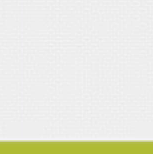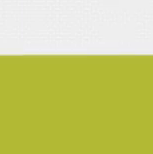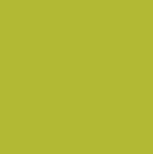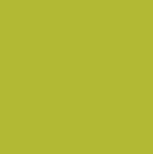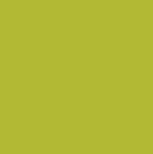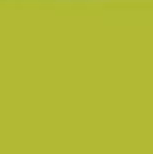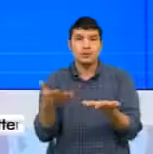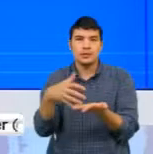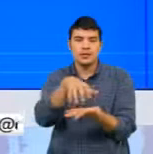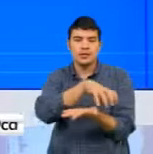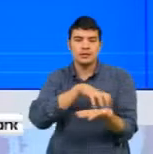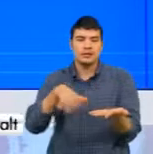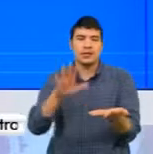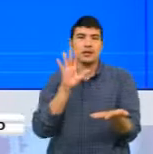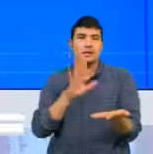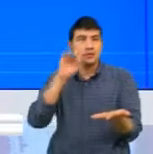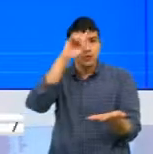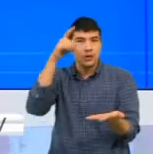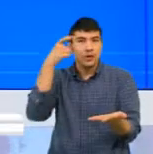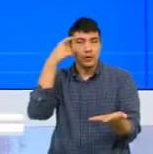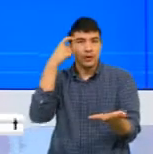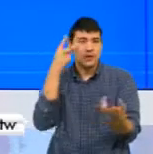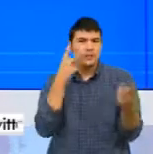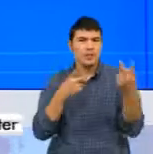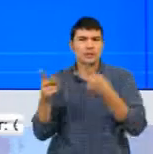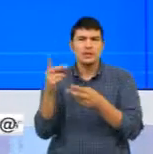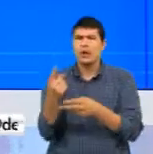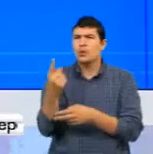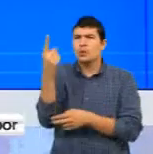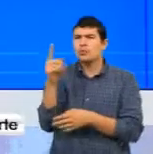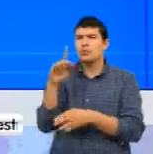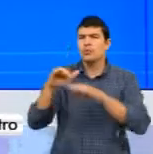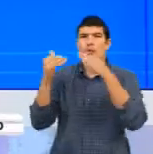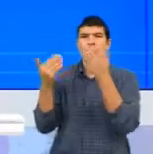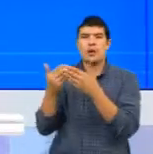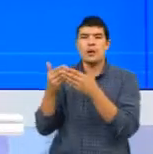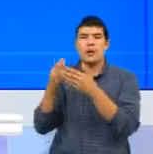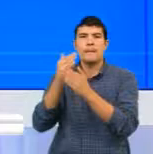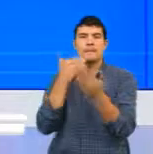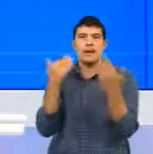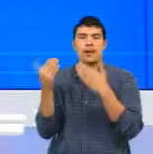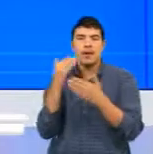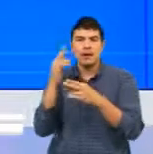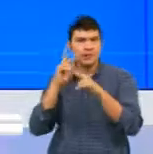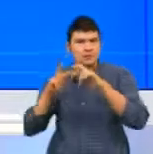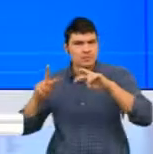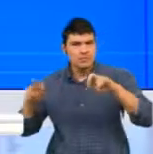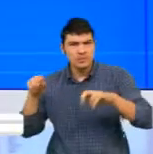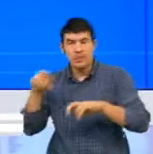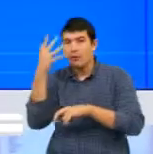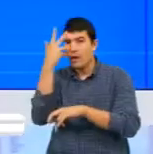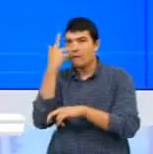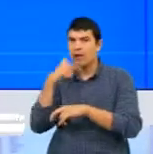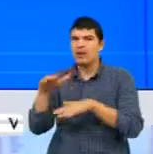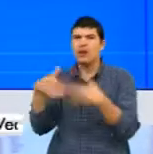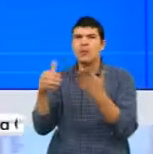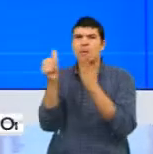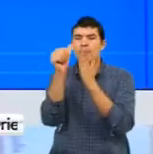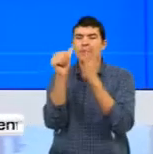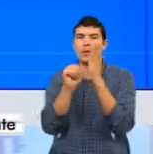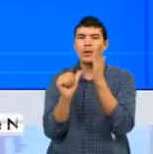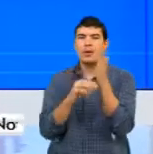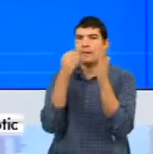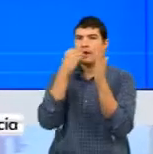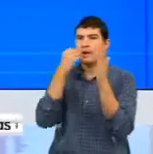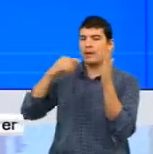canaltro.com. El gobernador visitó al azar a uno de los colegios veredales para evaluar personalmente el programa de alimentación escolar